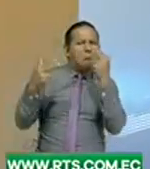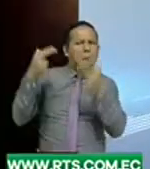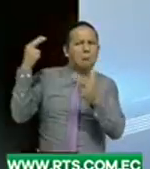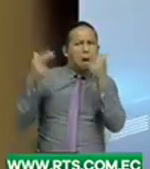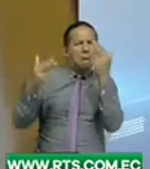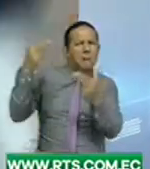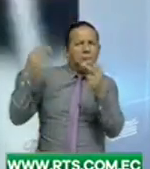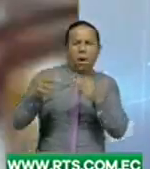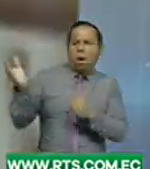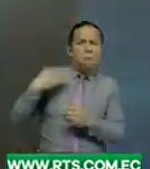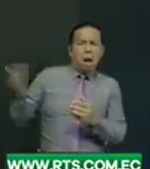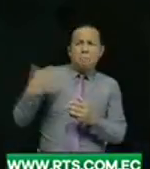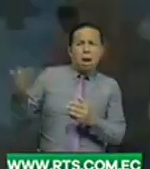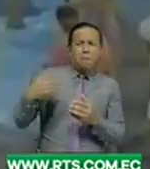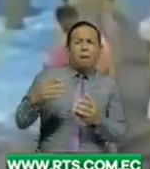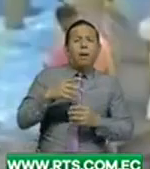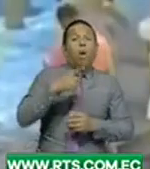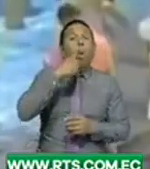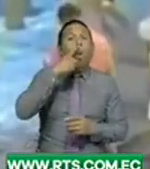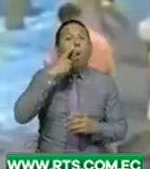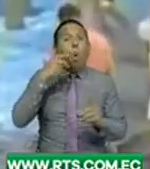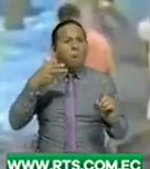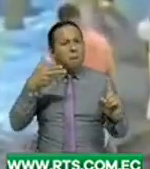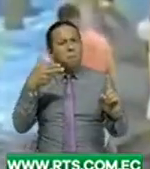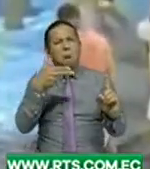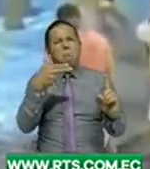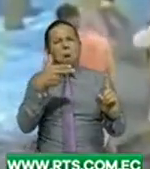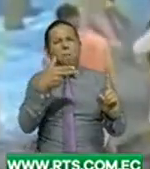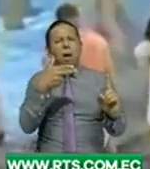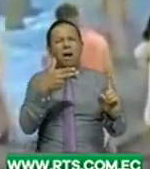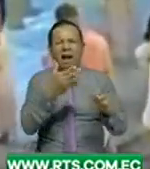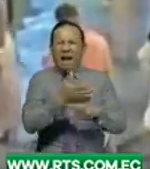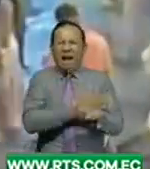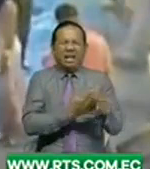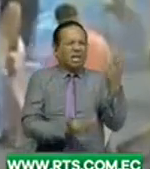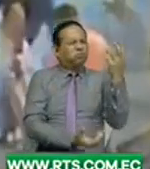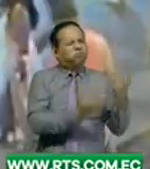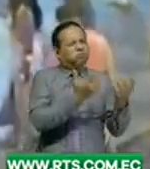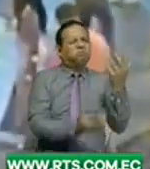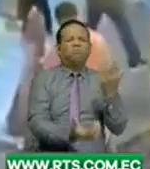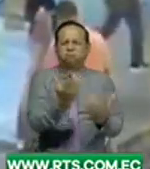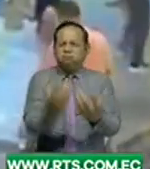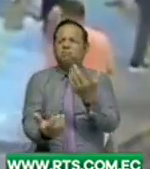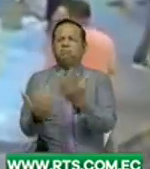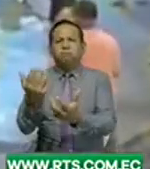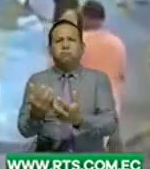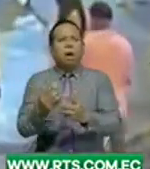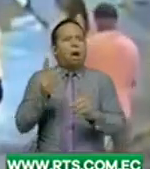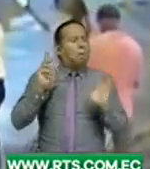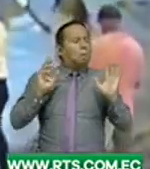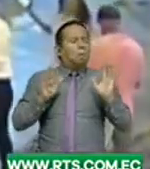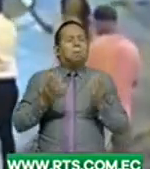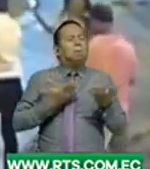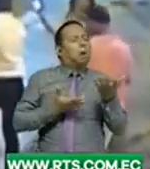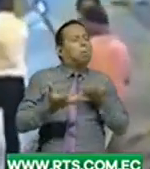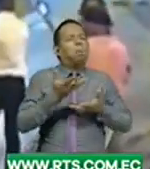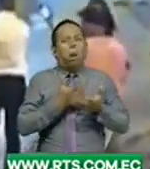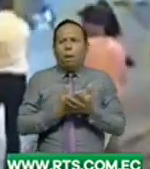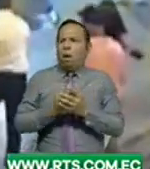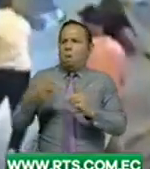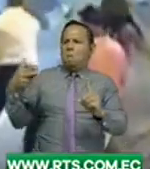Un hombre fue asesinado en medio del fuego del Año Nuevo y los primeros tragos del